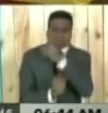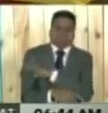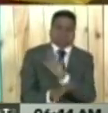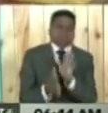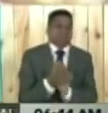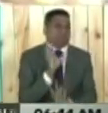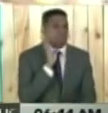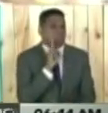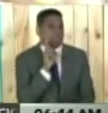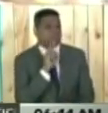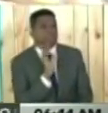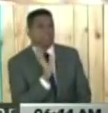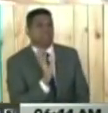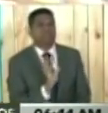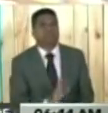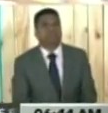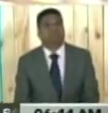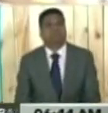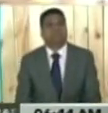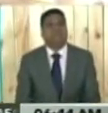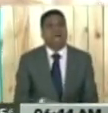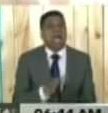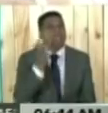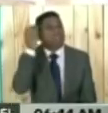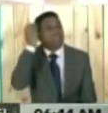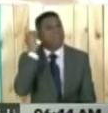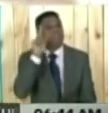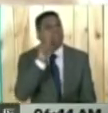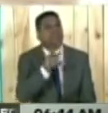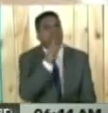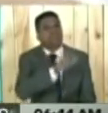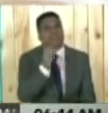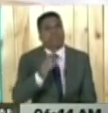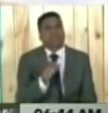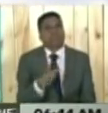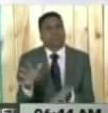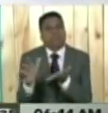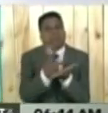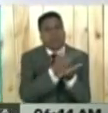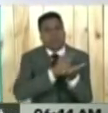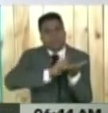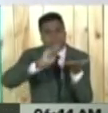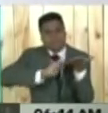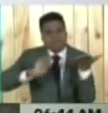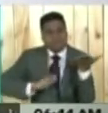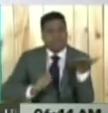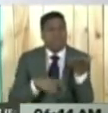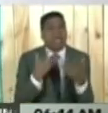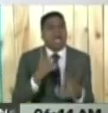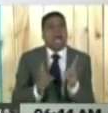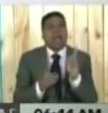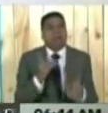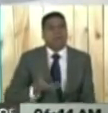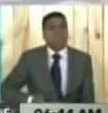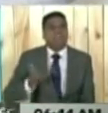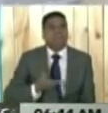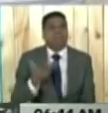en mi caso lo prueba. O sea, ¿qué piensas tú de una gente que está recolectando firmas para algo tan trascendental para un